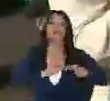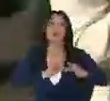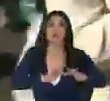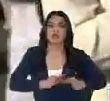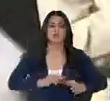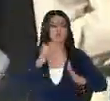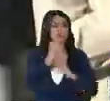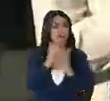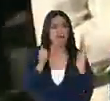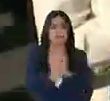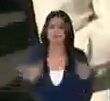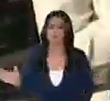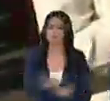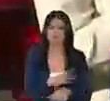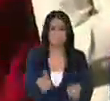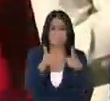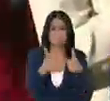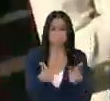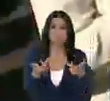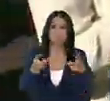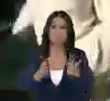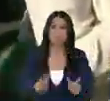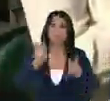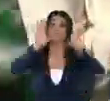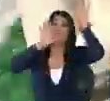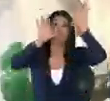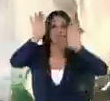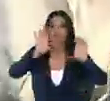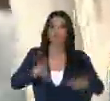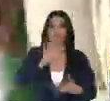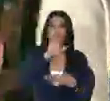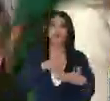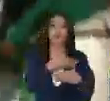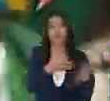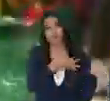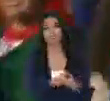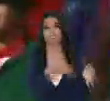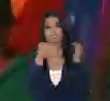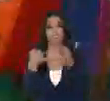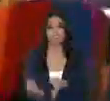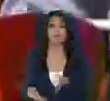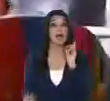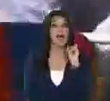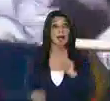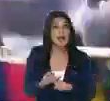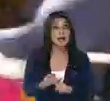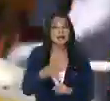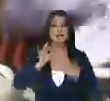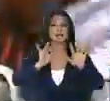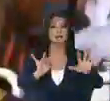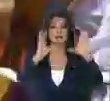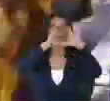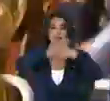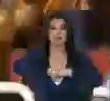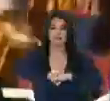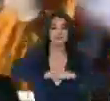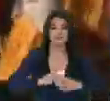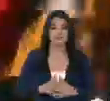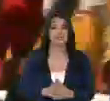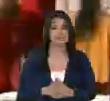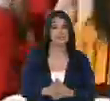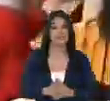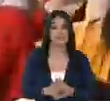una agenda amplia, además los museos van a estar con horarios extendidos hasta las 7 de la noche,